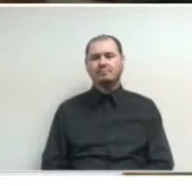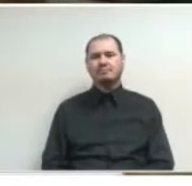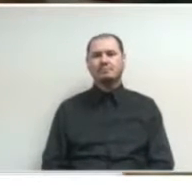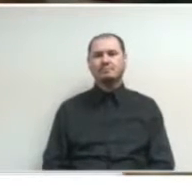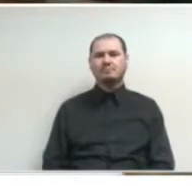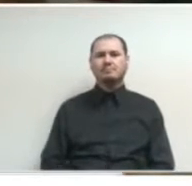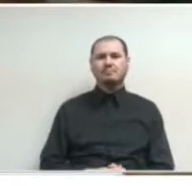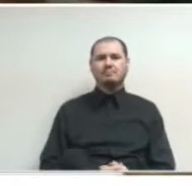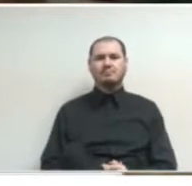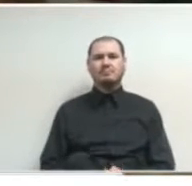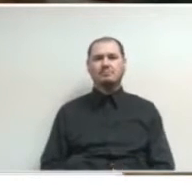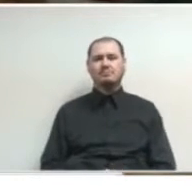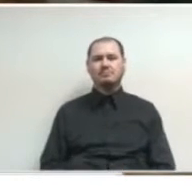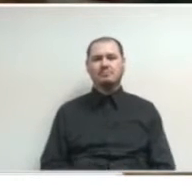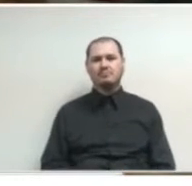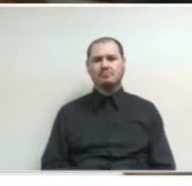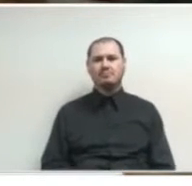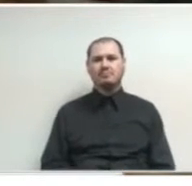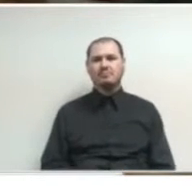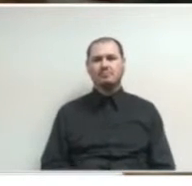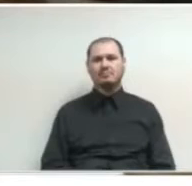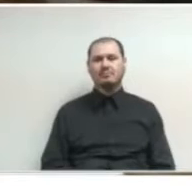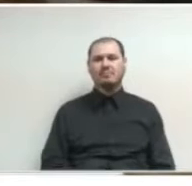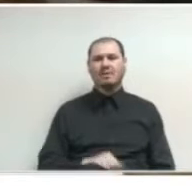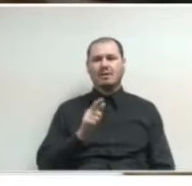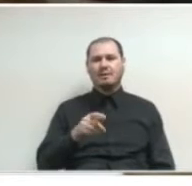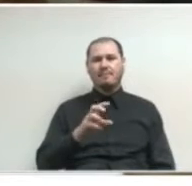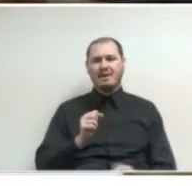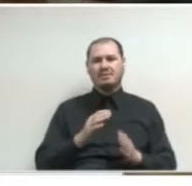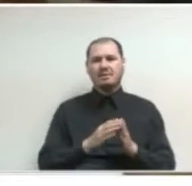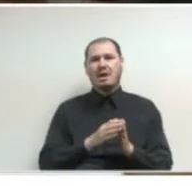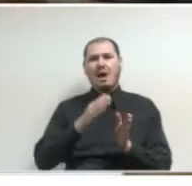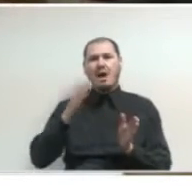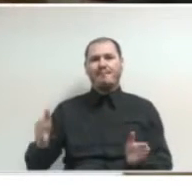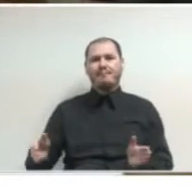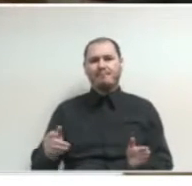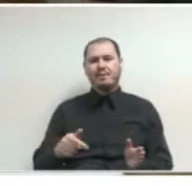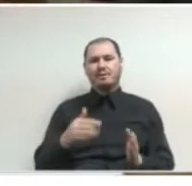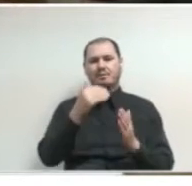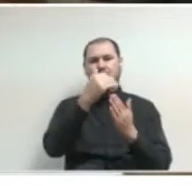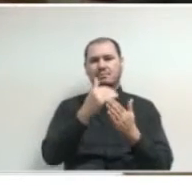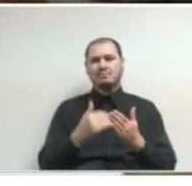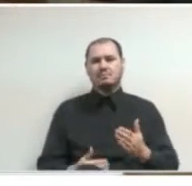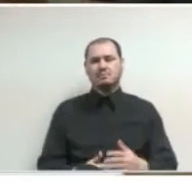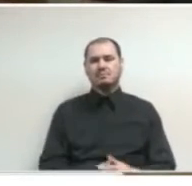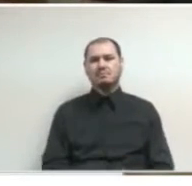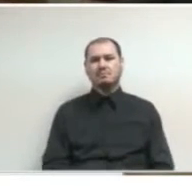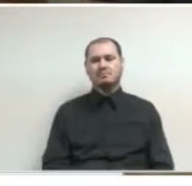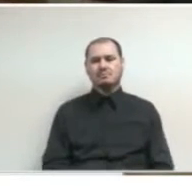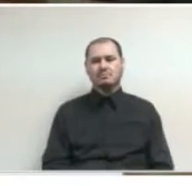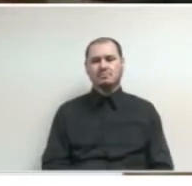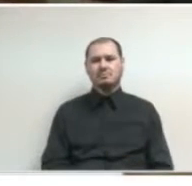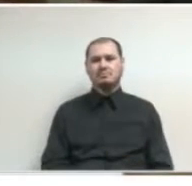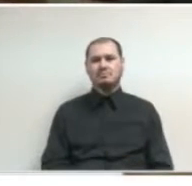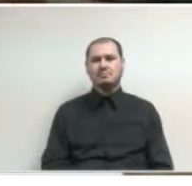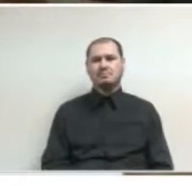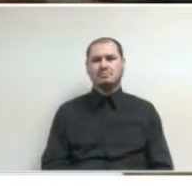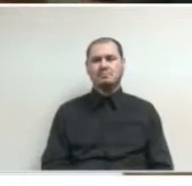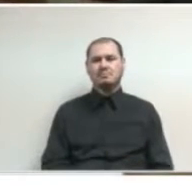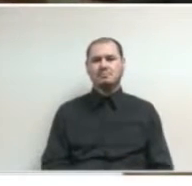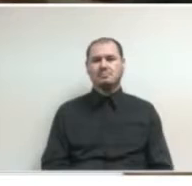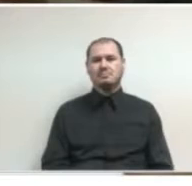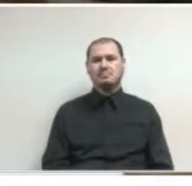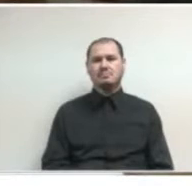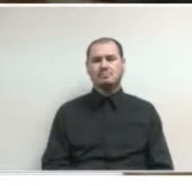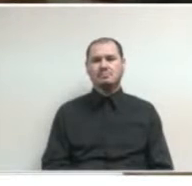La moción del doctor César Antonio Garay es ampliar esa lista. Doctor César Garay, digo yo, reña monga cuave janguá, peape lista. Acordamos